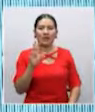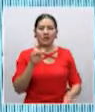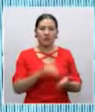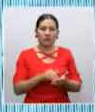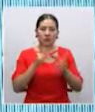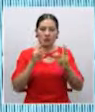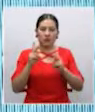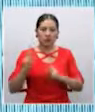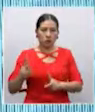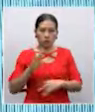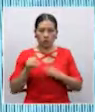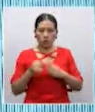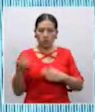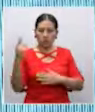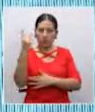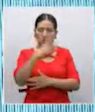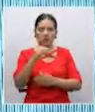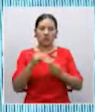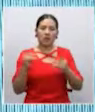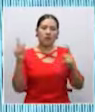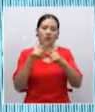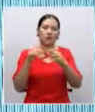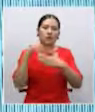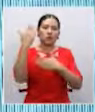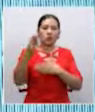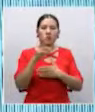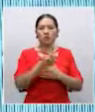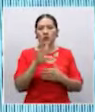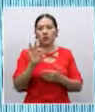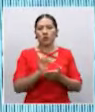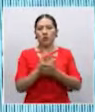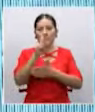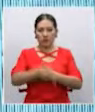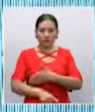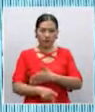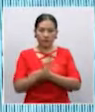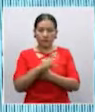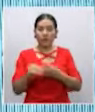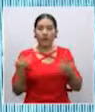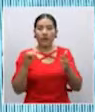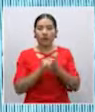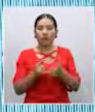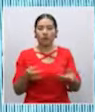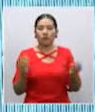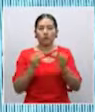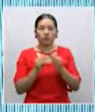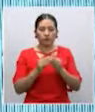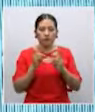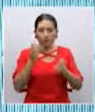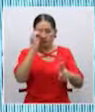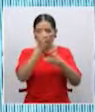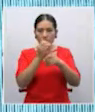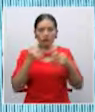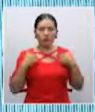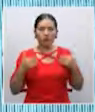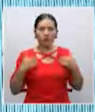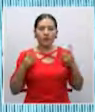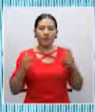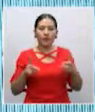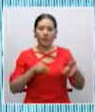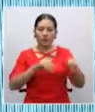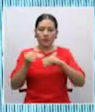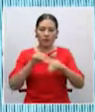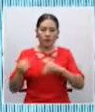estos días y hasta el próximo 29 de septiembre, y que además tiene como objetivos un